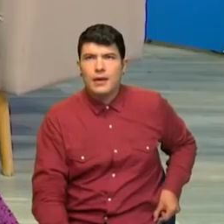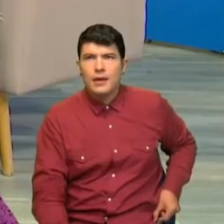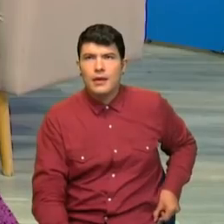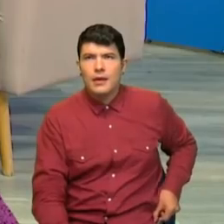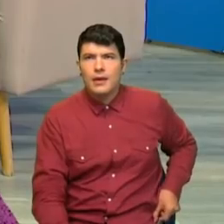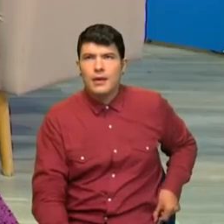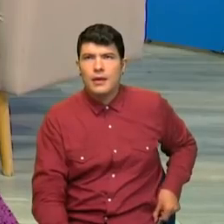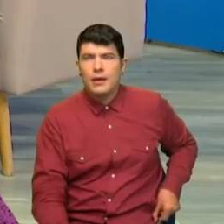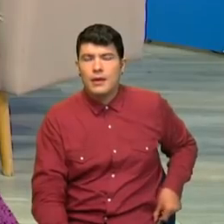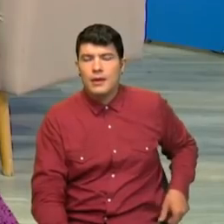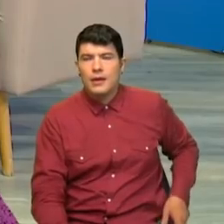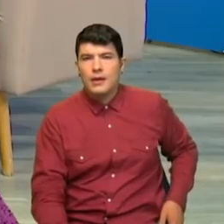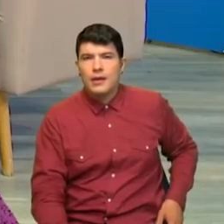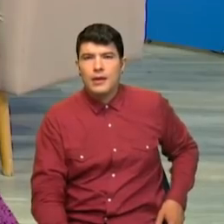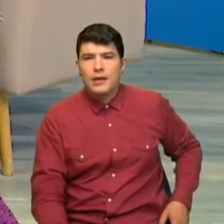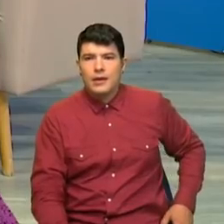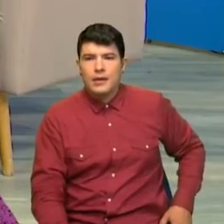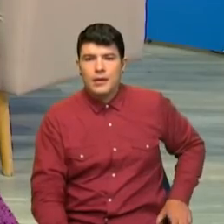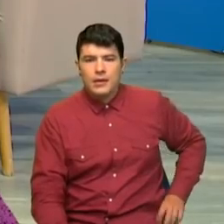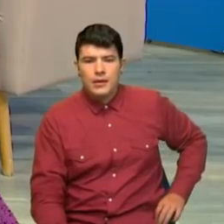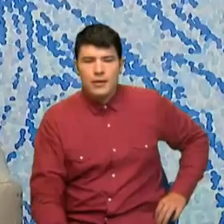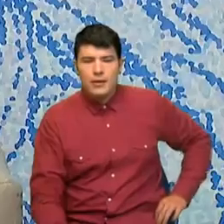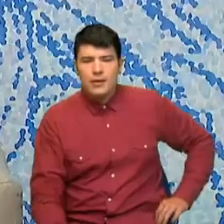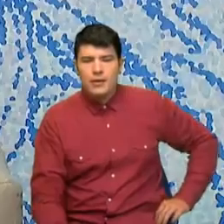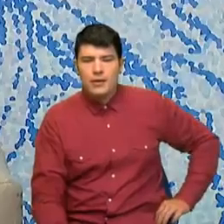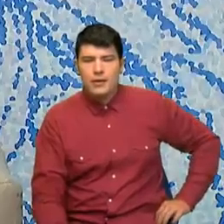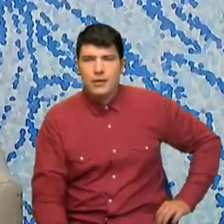¿Qué inquietud tiene, don Pedro Nel?